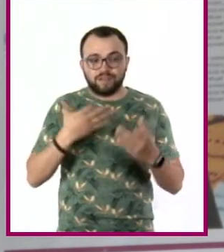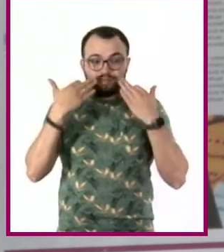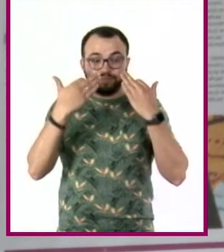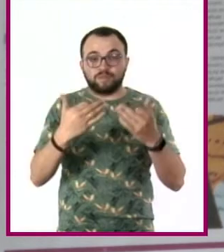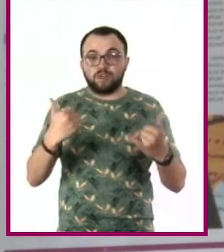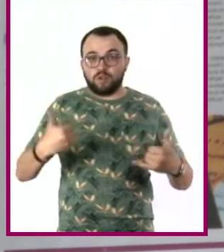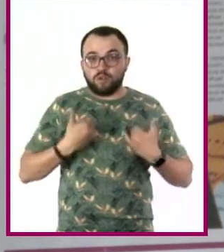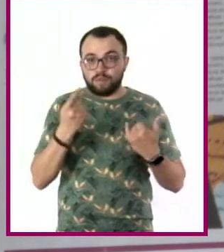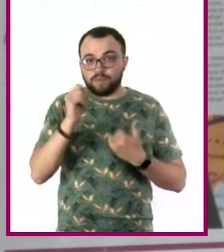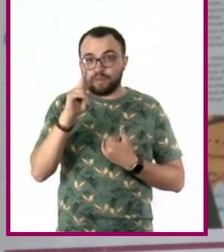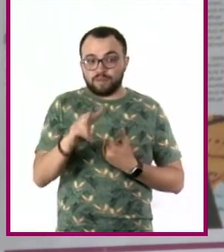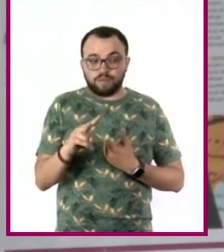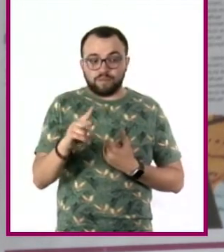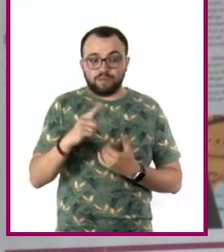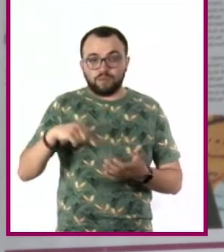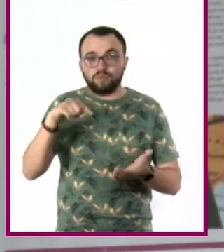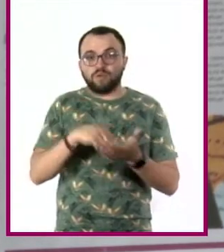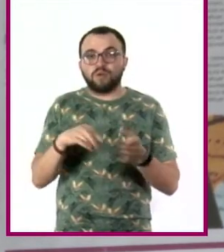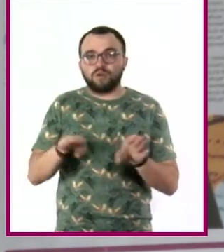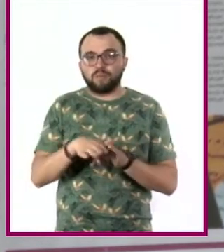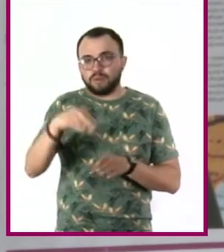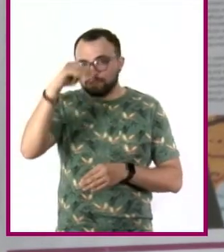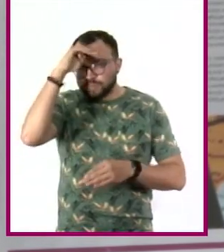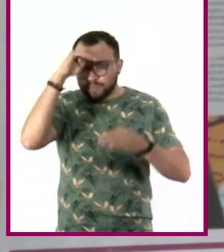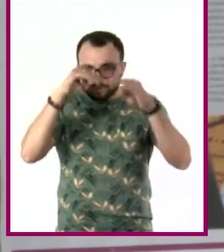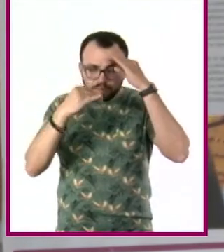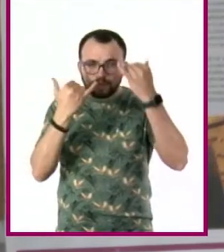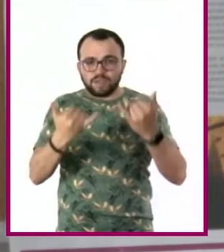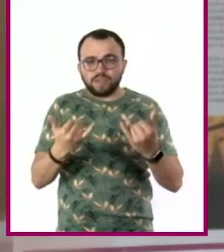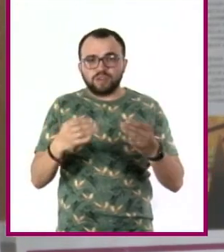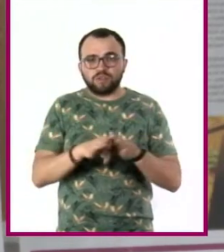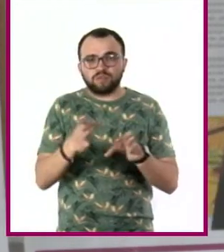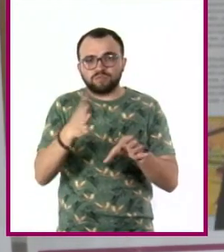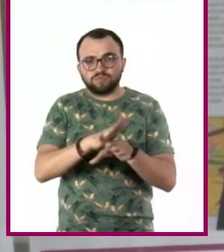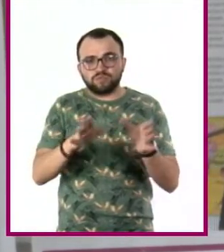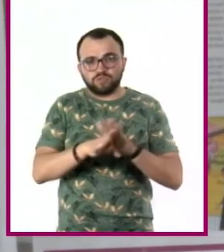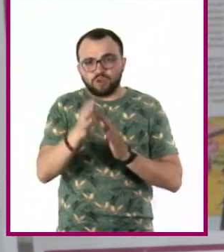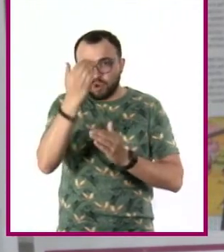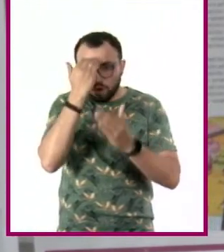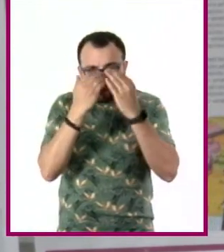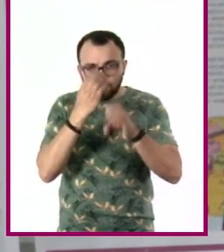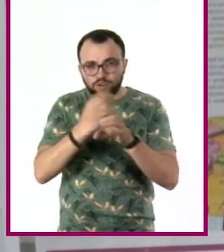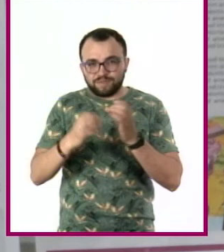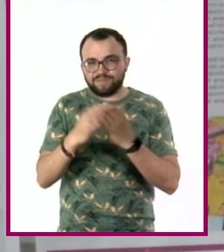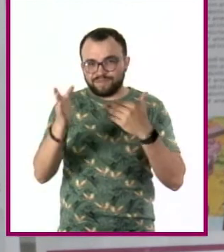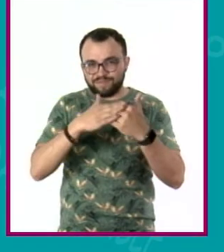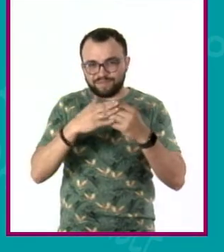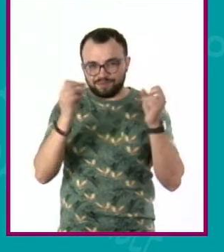Jóvenes en TV es un espacio de reflexión y construcción de conocimiento. Hasta la próxima.